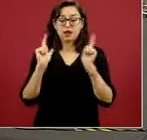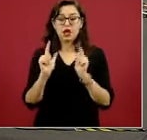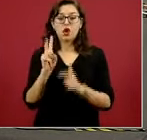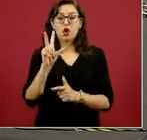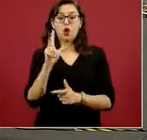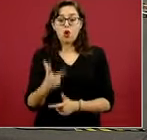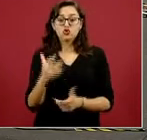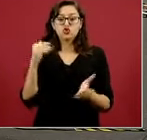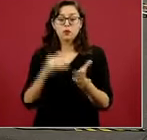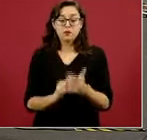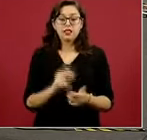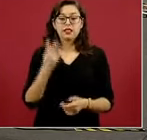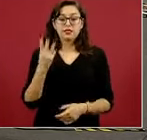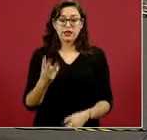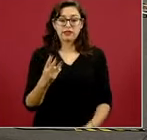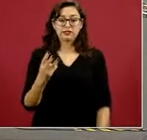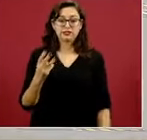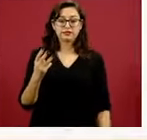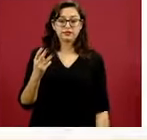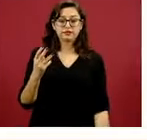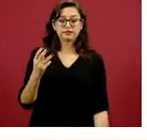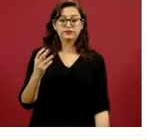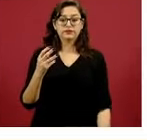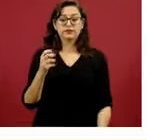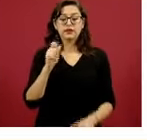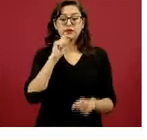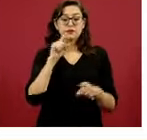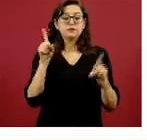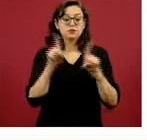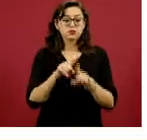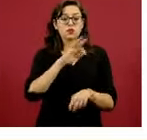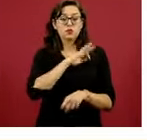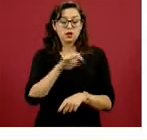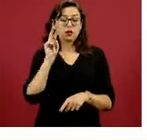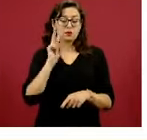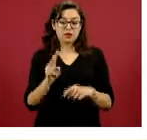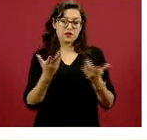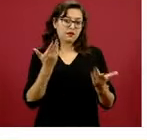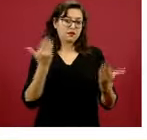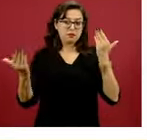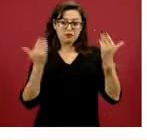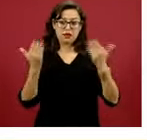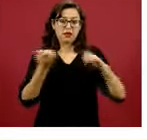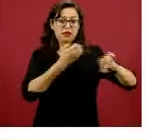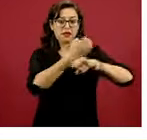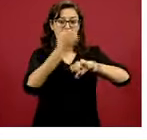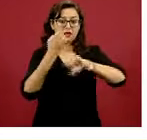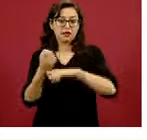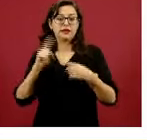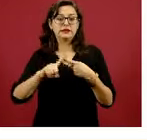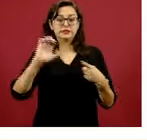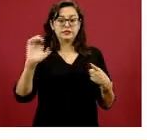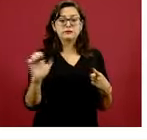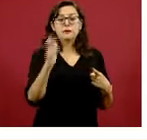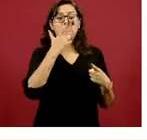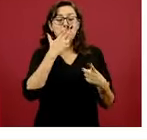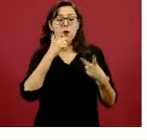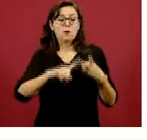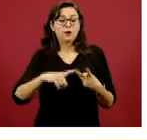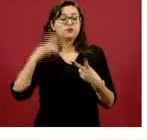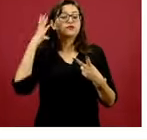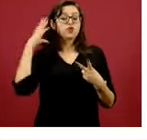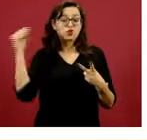También vemos la gran heterogeneidad en los estados, y vemos también que estados como Chihuahua y Colima